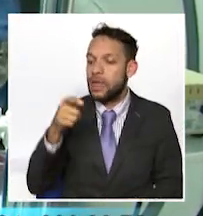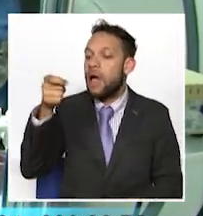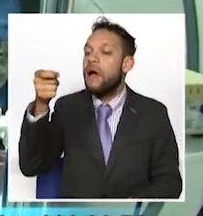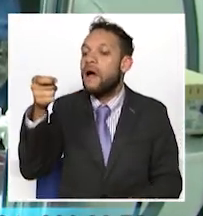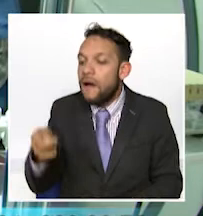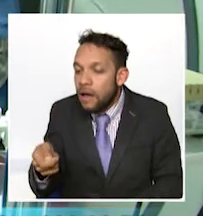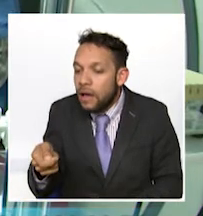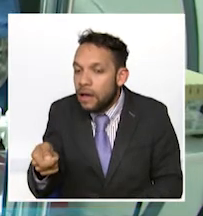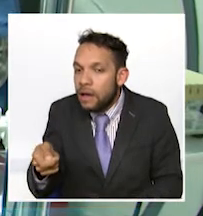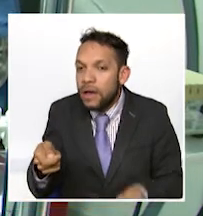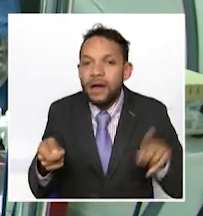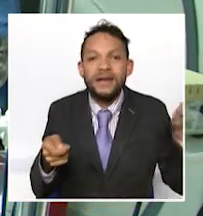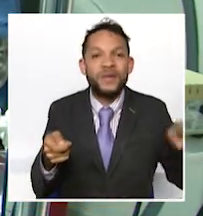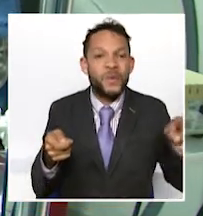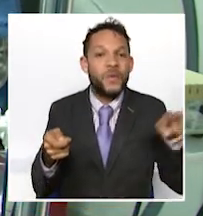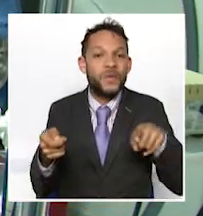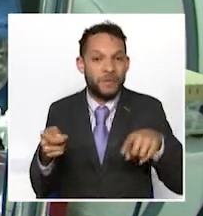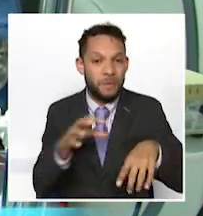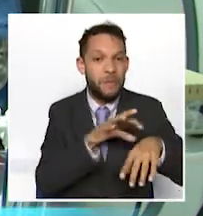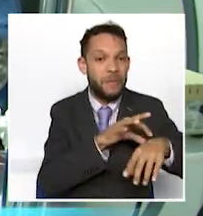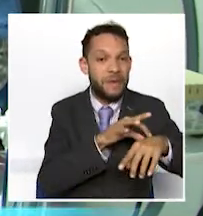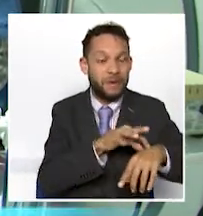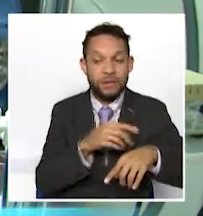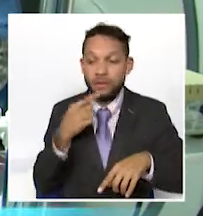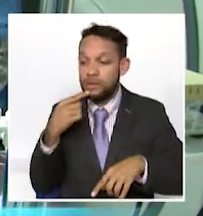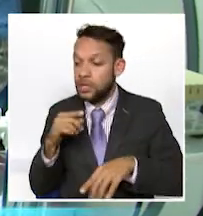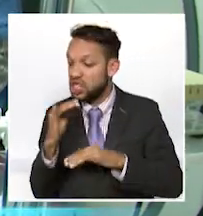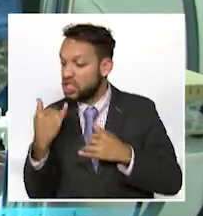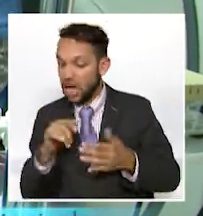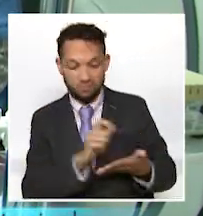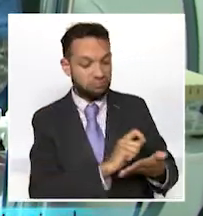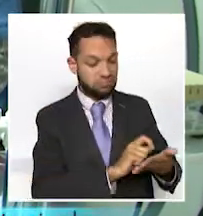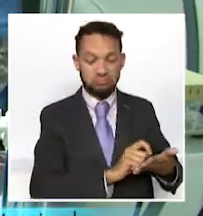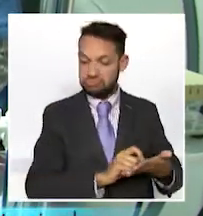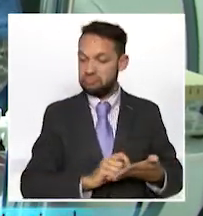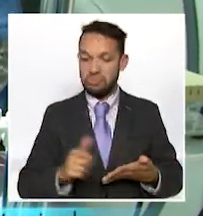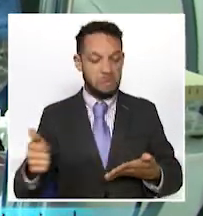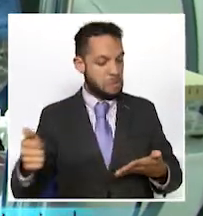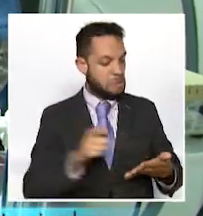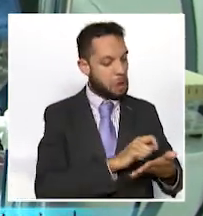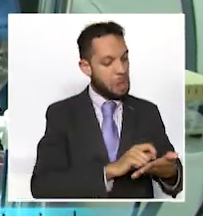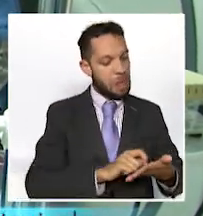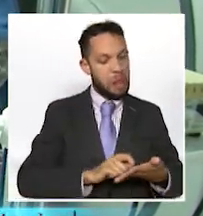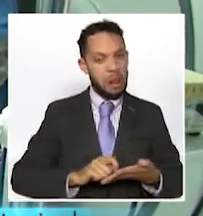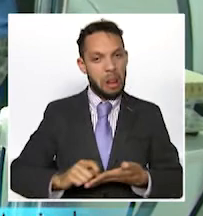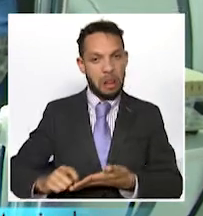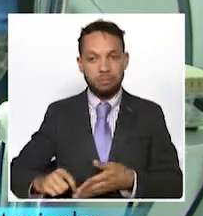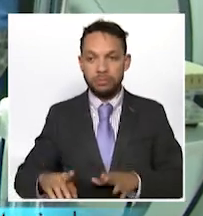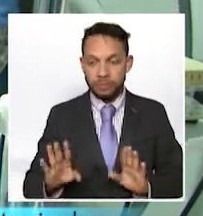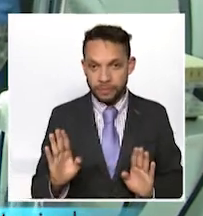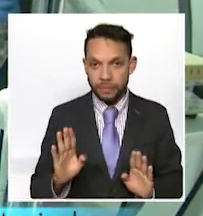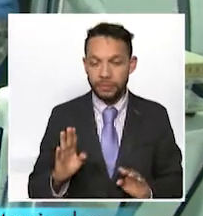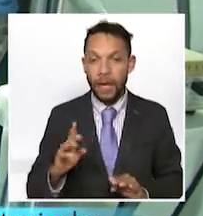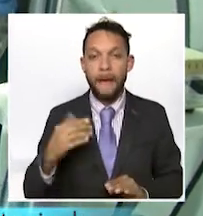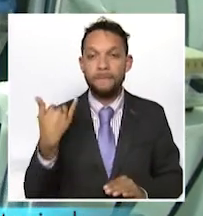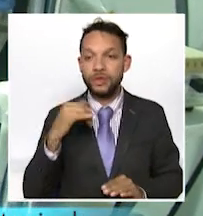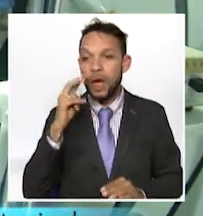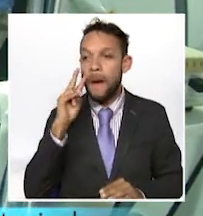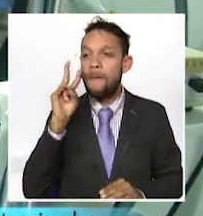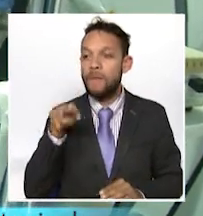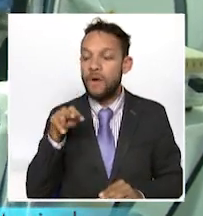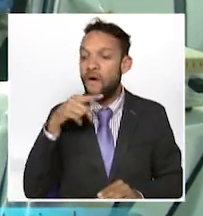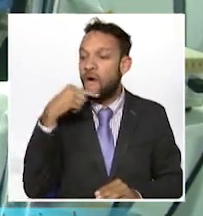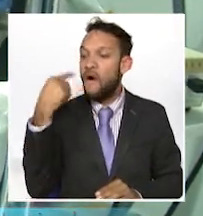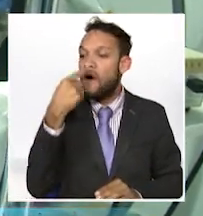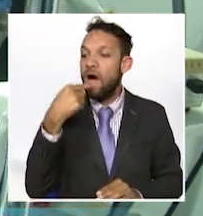y muchos médicos hasta ahí llega la evaluación de la cavidad oral. ¿Sí? Yo sé que él evalúa paladar, el movimiento de